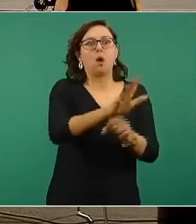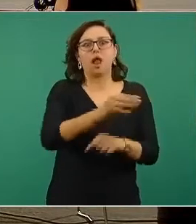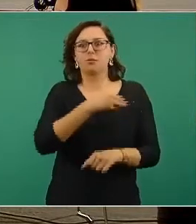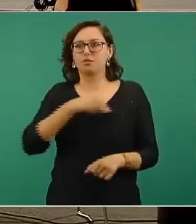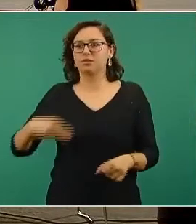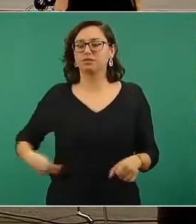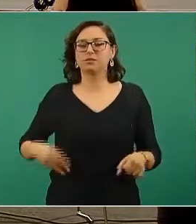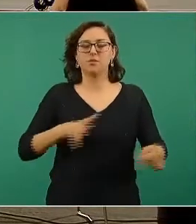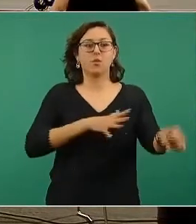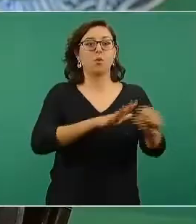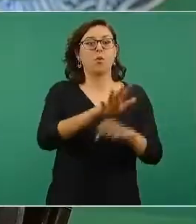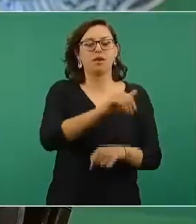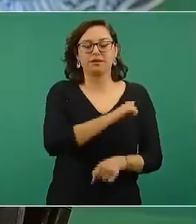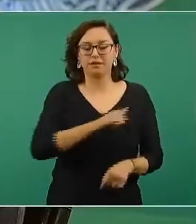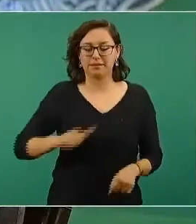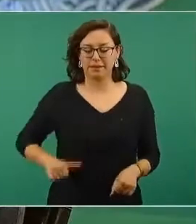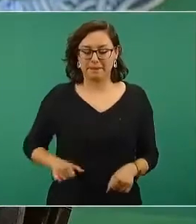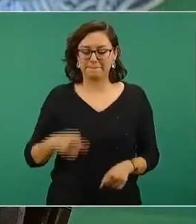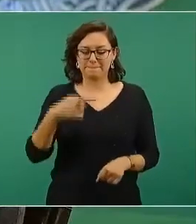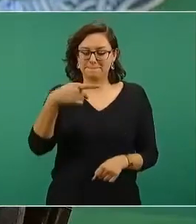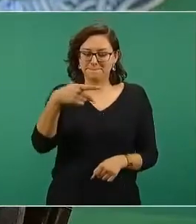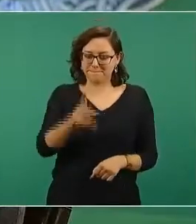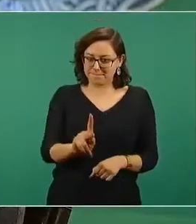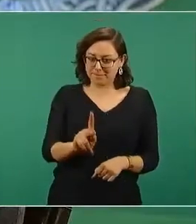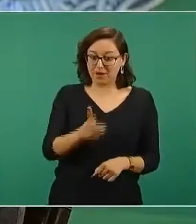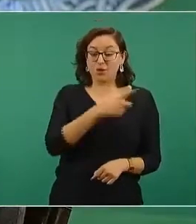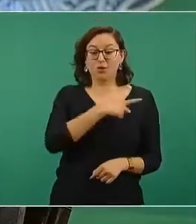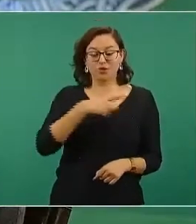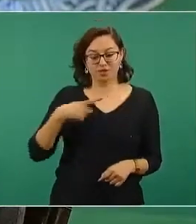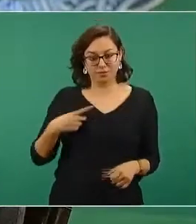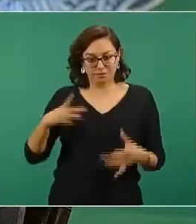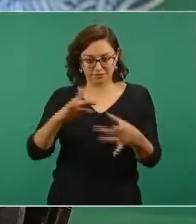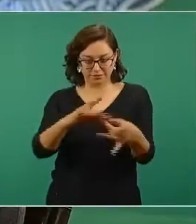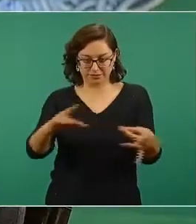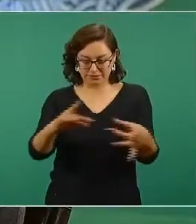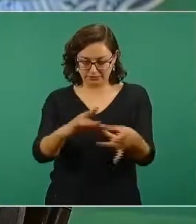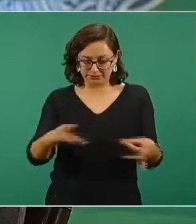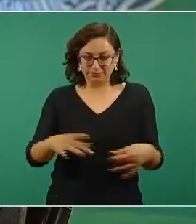la selección de los municipios es un proceso